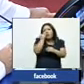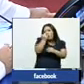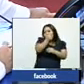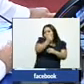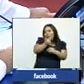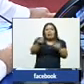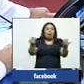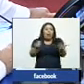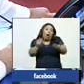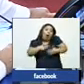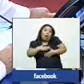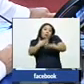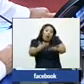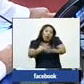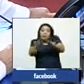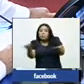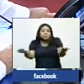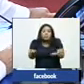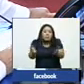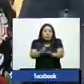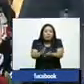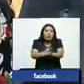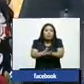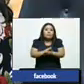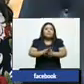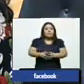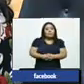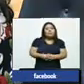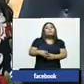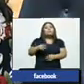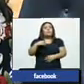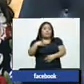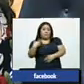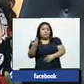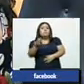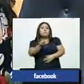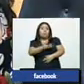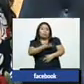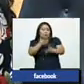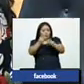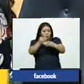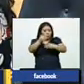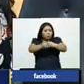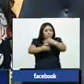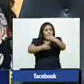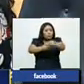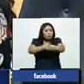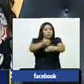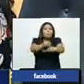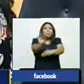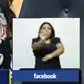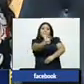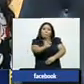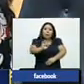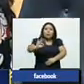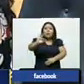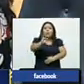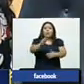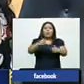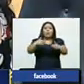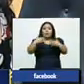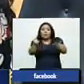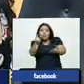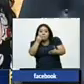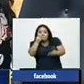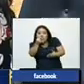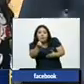los ofrecimientos que se nos pueden hacer. La continua mejora de los dependencias, los